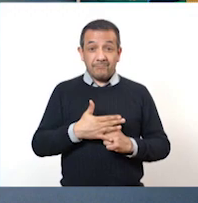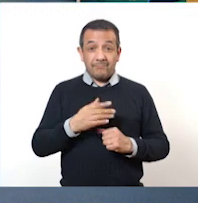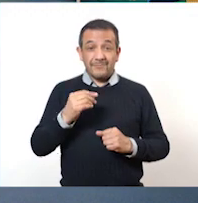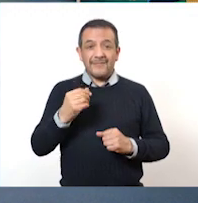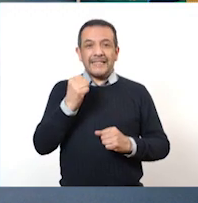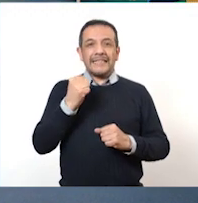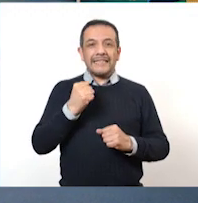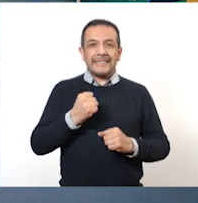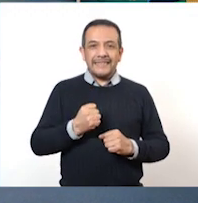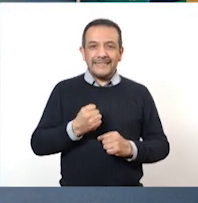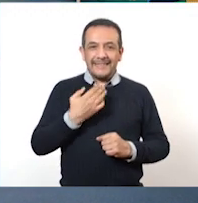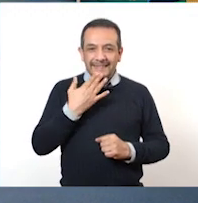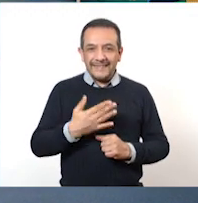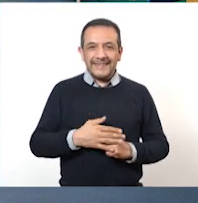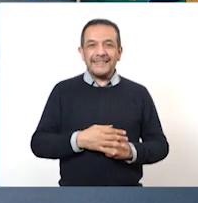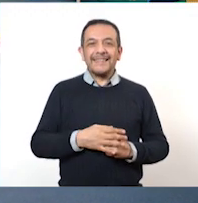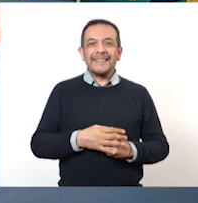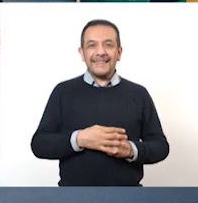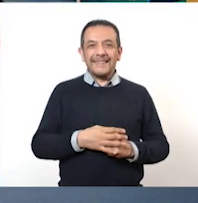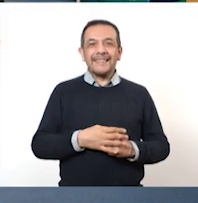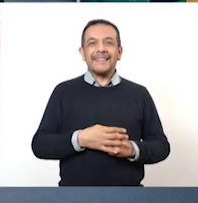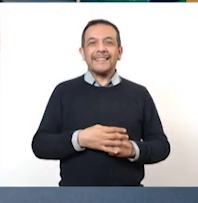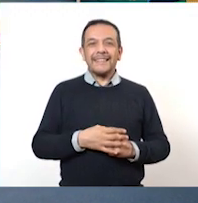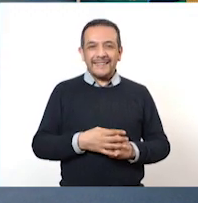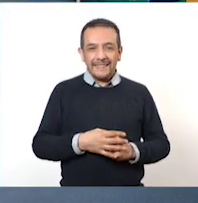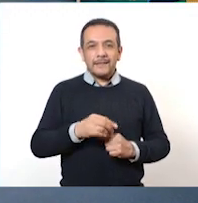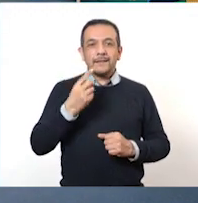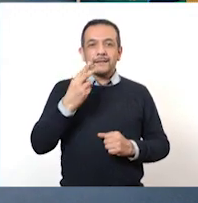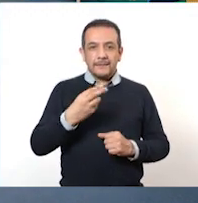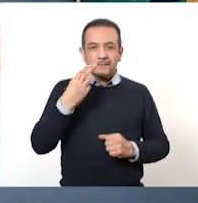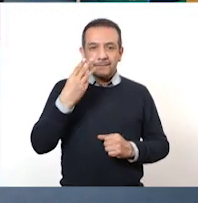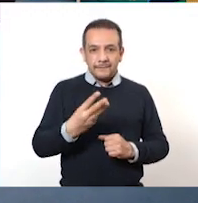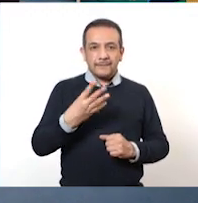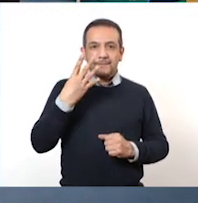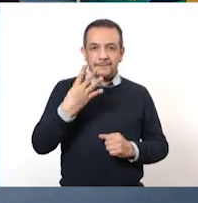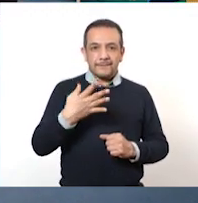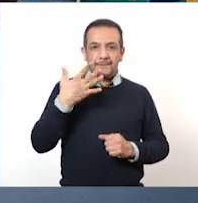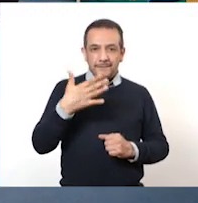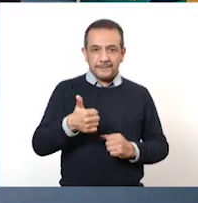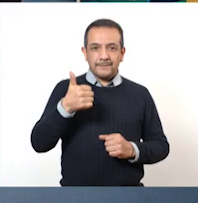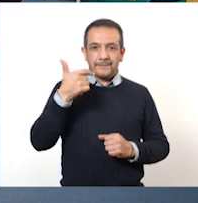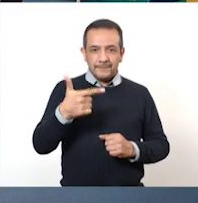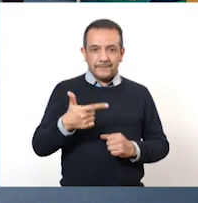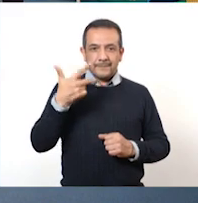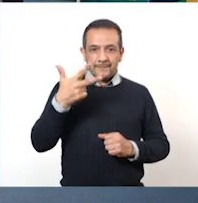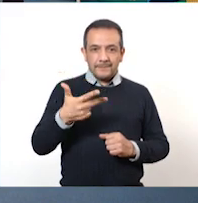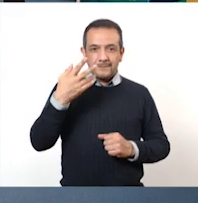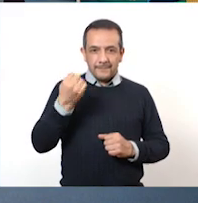1, 2, 3, 4, 5, 6, 7, 8, 9, 10. Oh, muy bien, 10. 1, 2, 3,